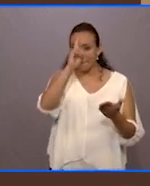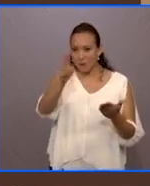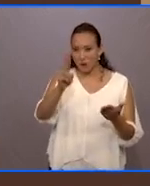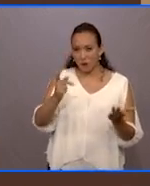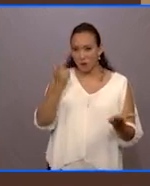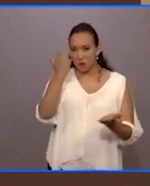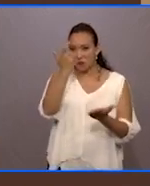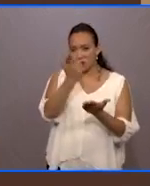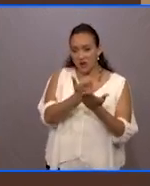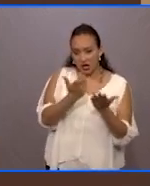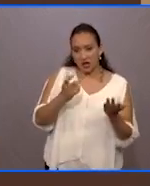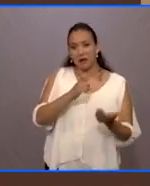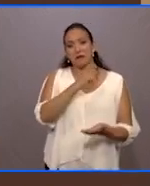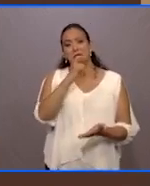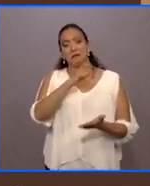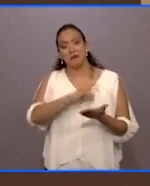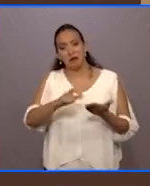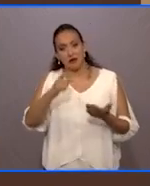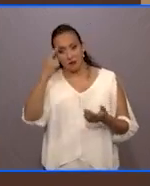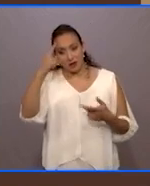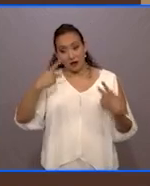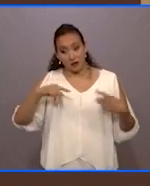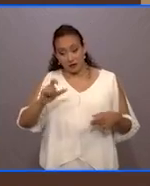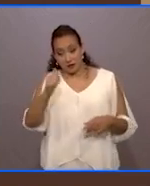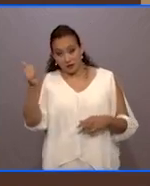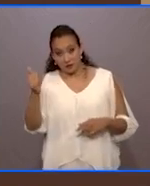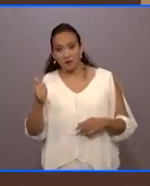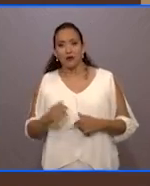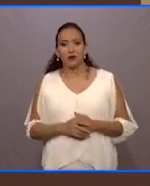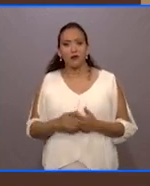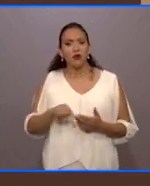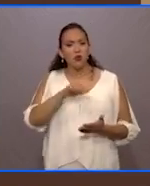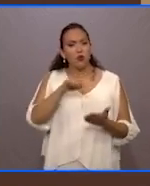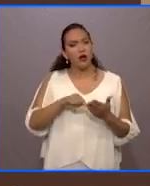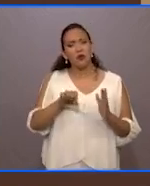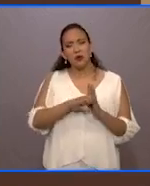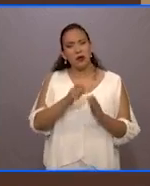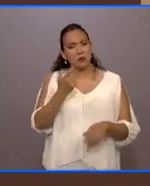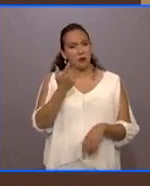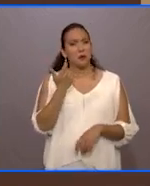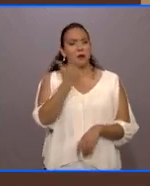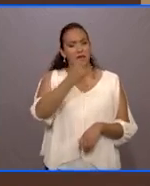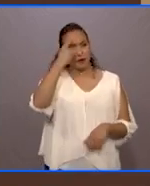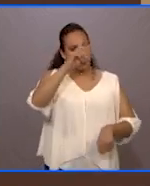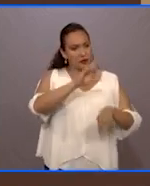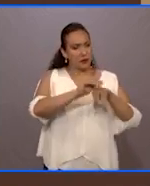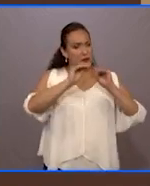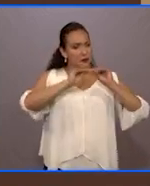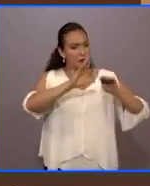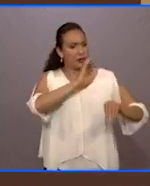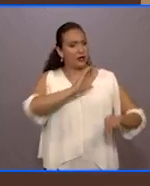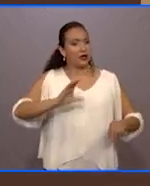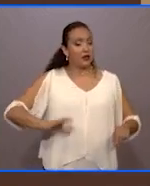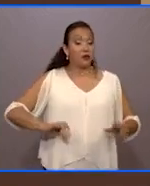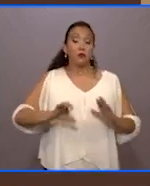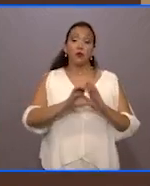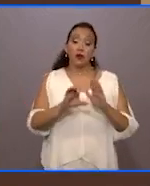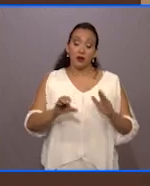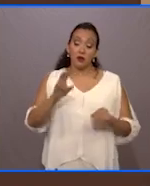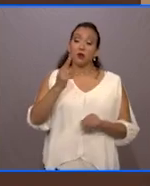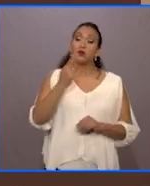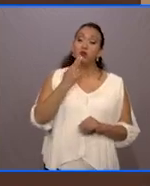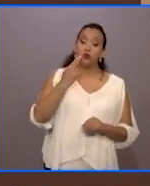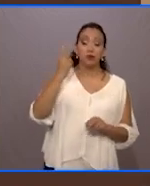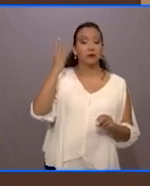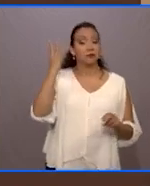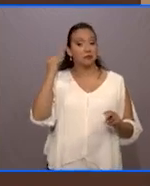contratación por sí o por interpósita persona de espacios en cualquier medio para promocionar su candidatura, incluyendo medios de